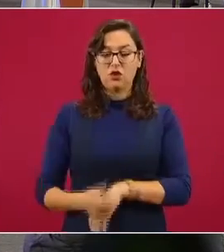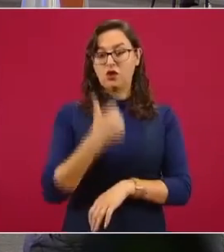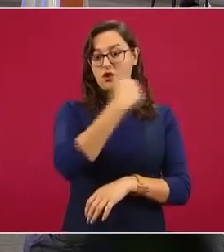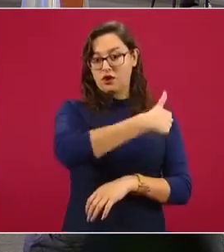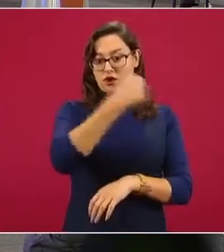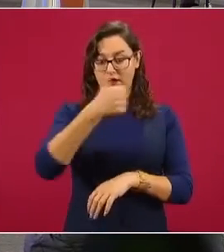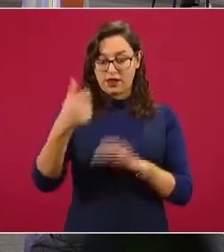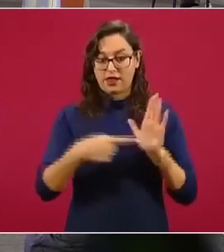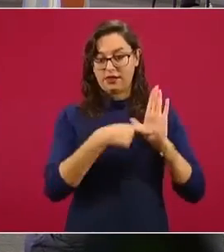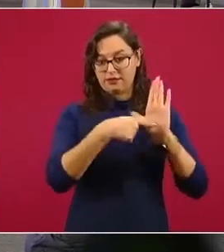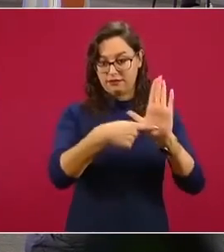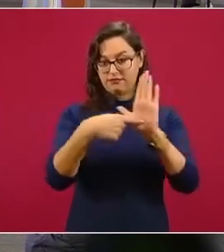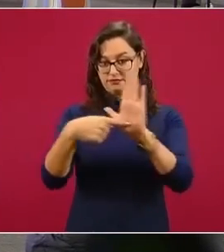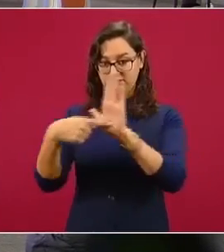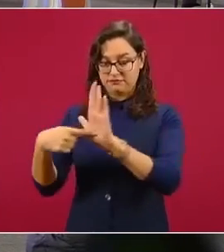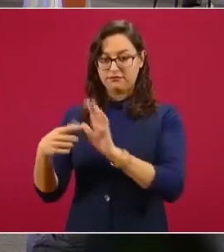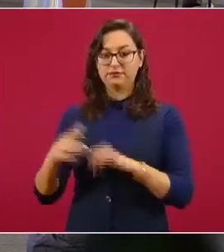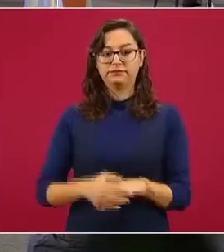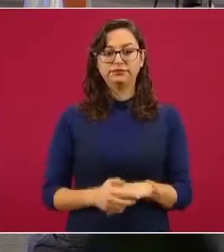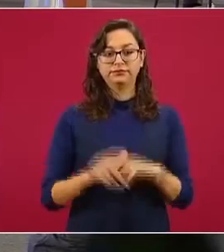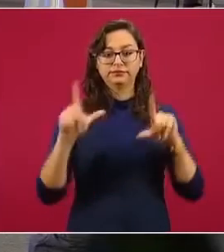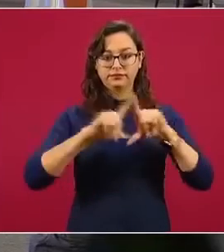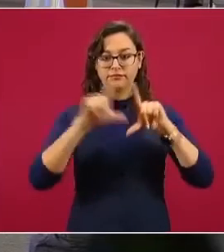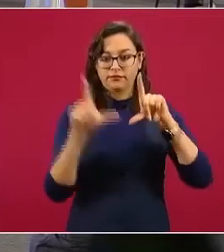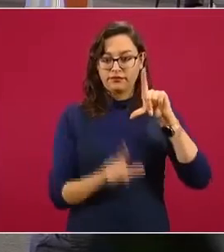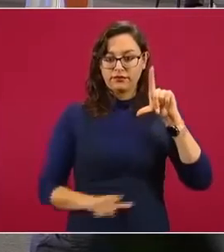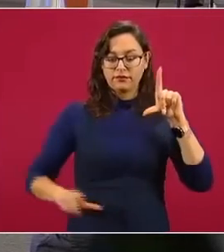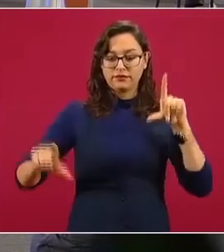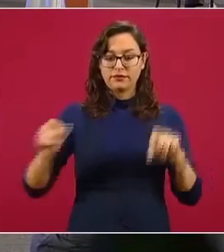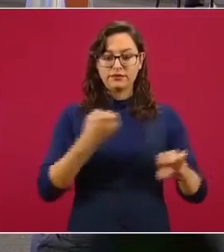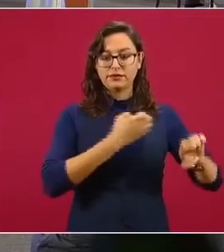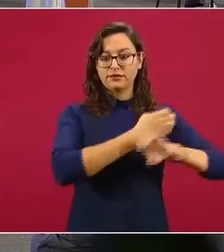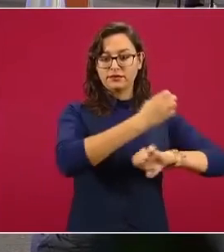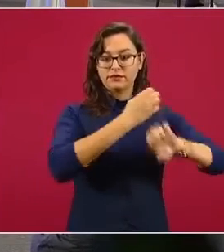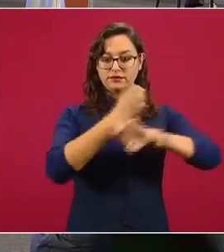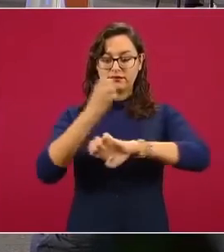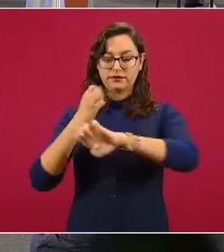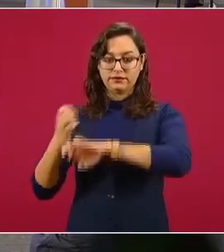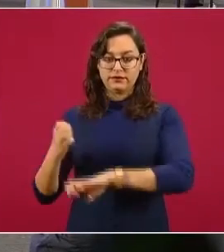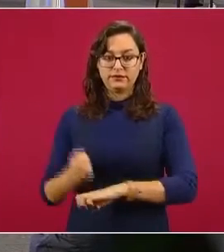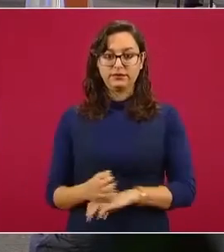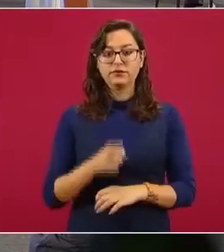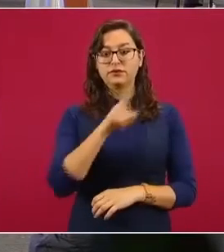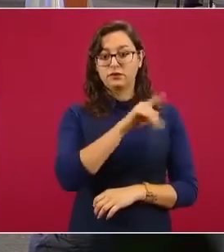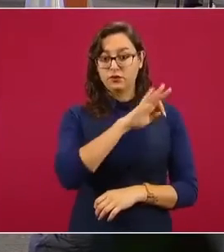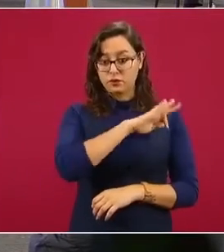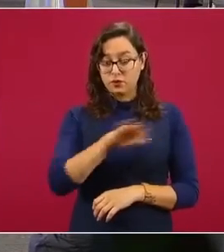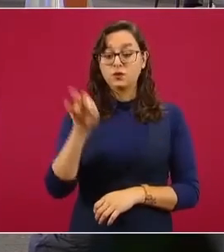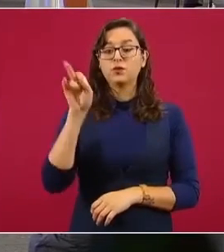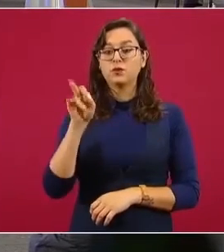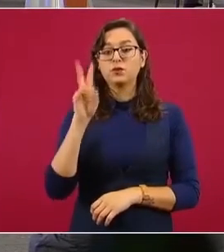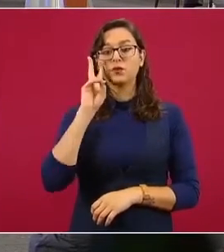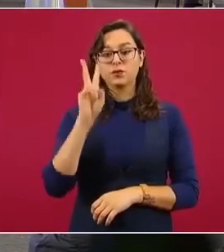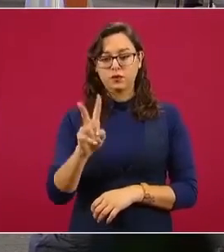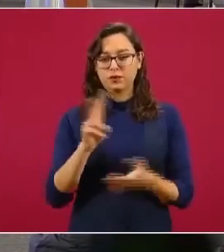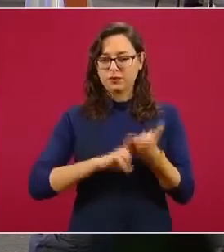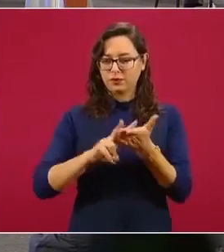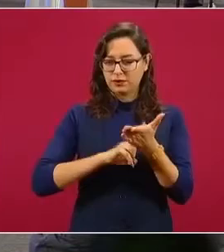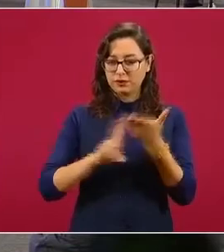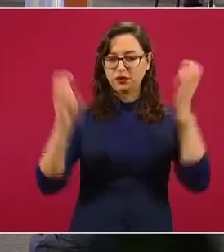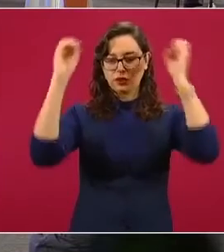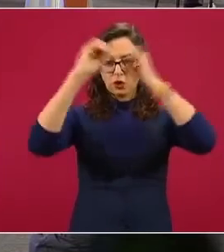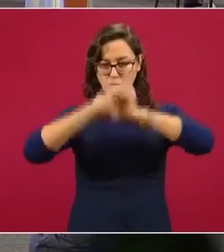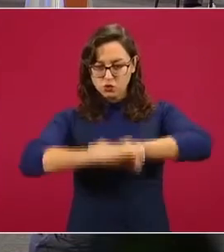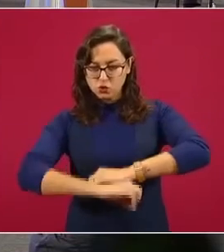epidémicas. Si vemos la primera, por favor, es el mapa de entidades federativas. Recordamos aquí que la intensidad del color refleja